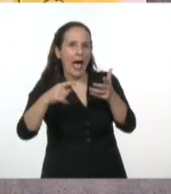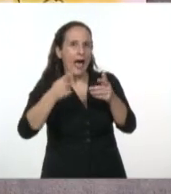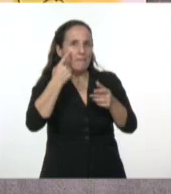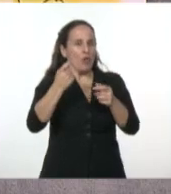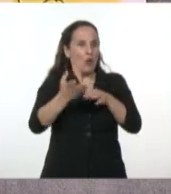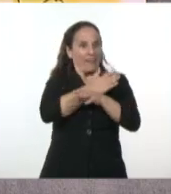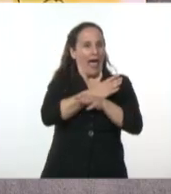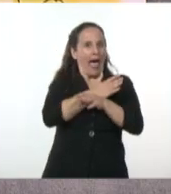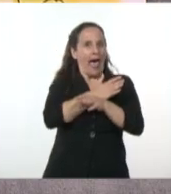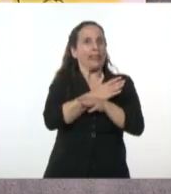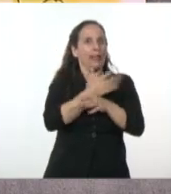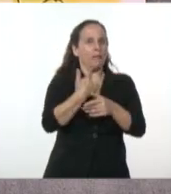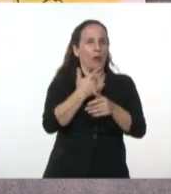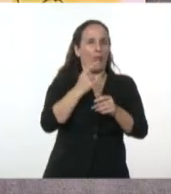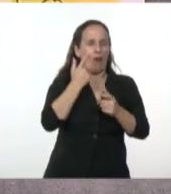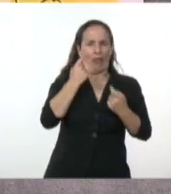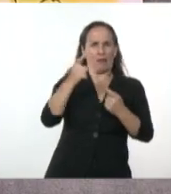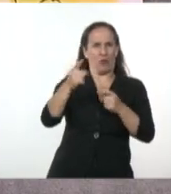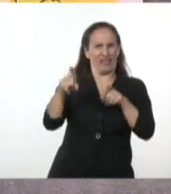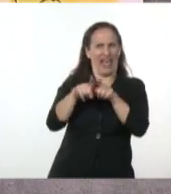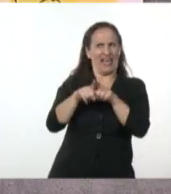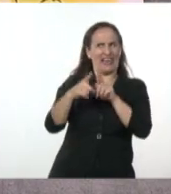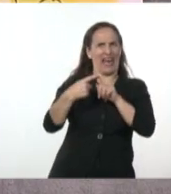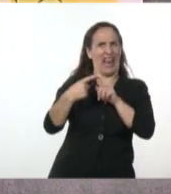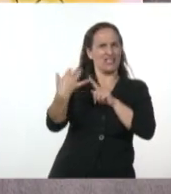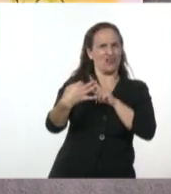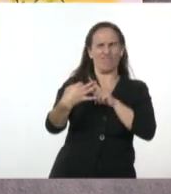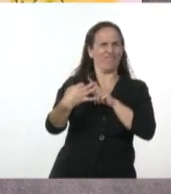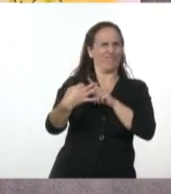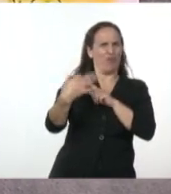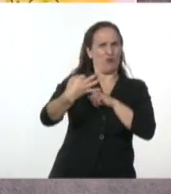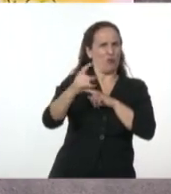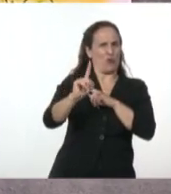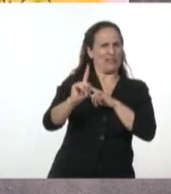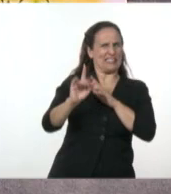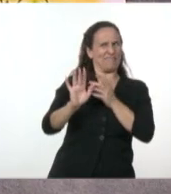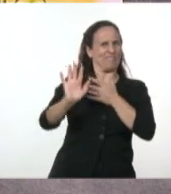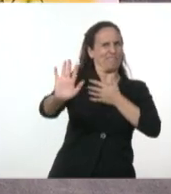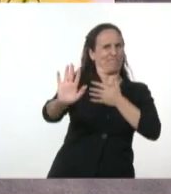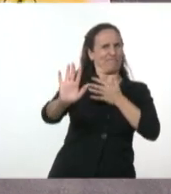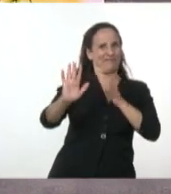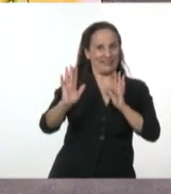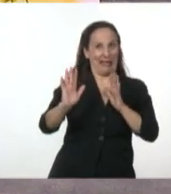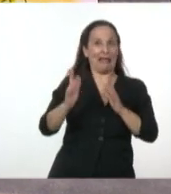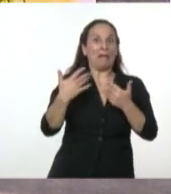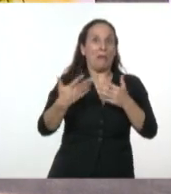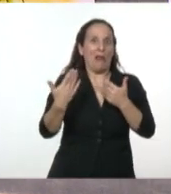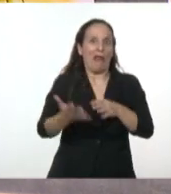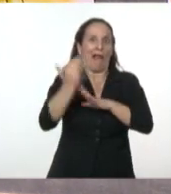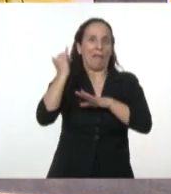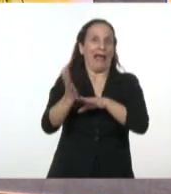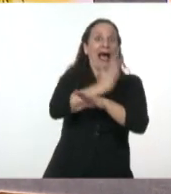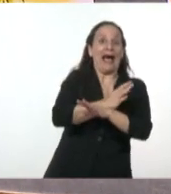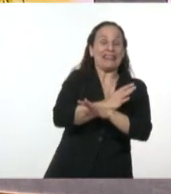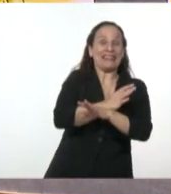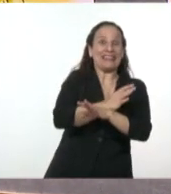este tipo de relaciones tóxicas, digamos, sí. previamente a los femicidios, es